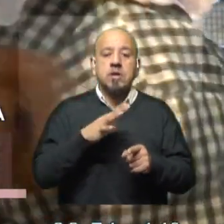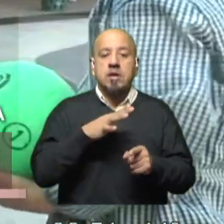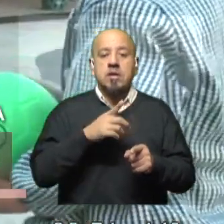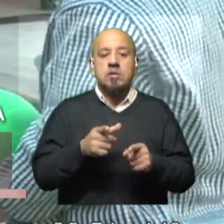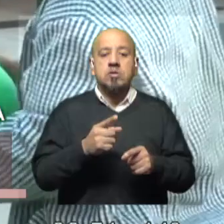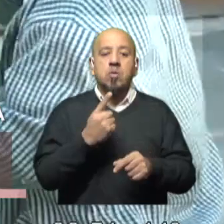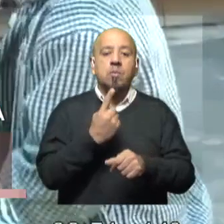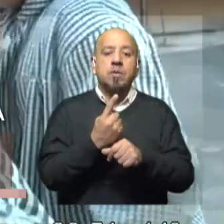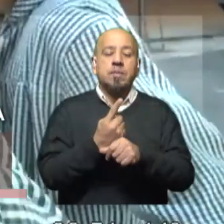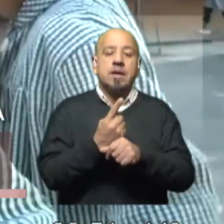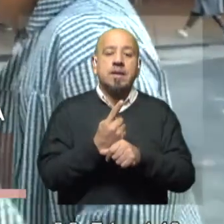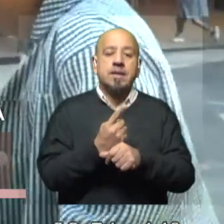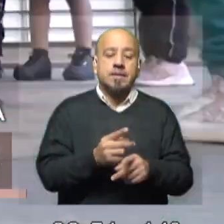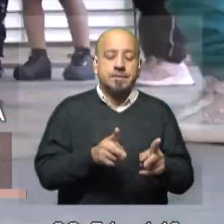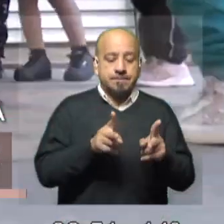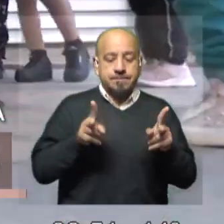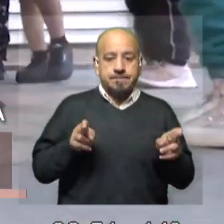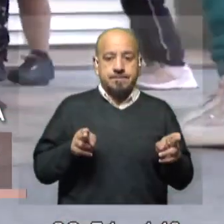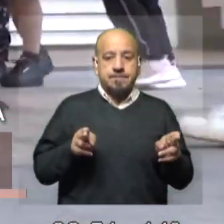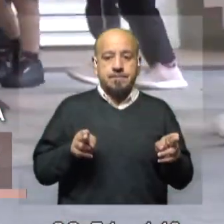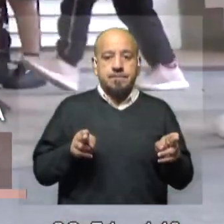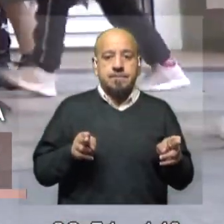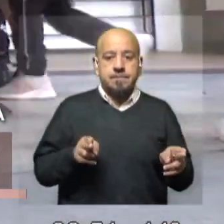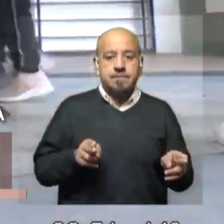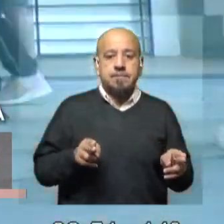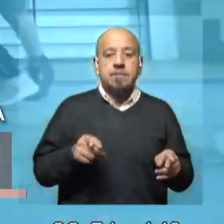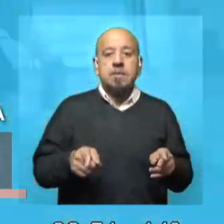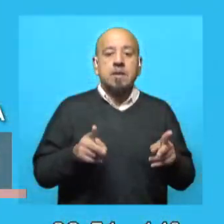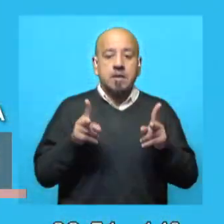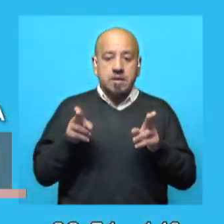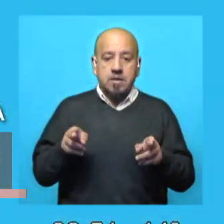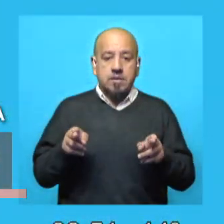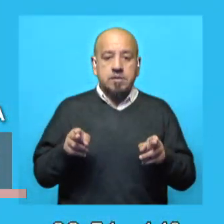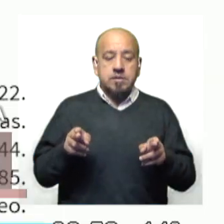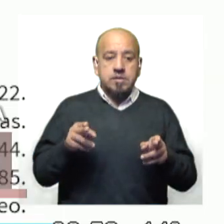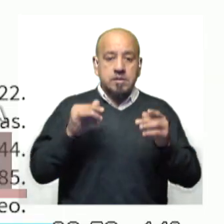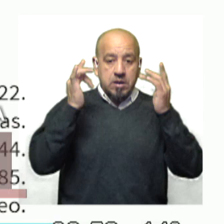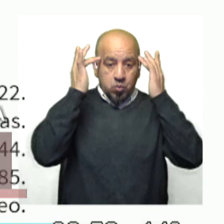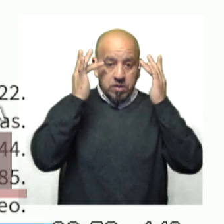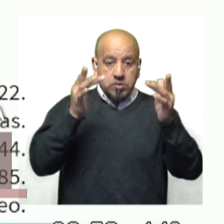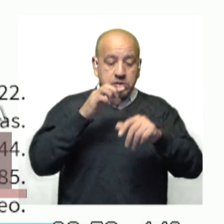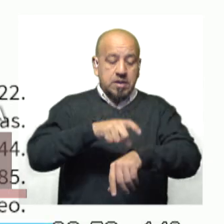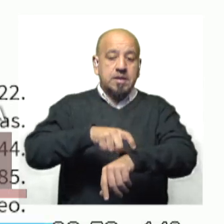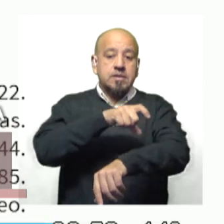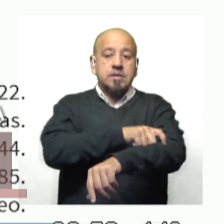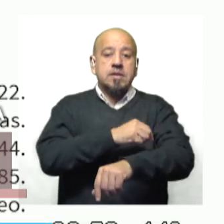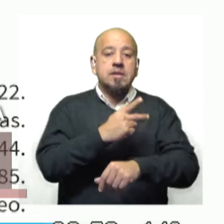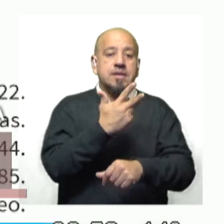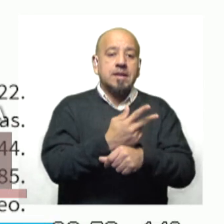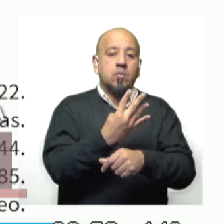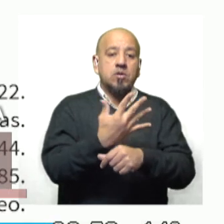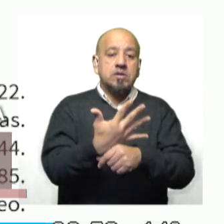primer ciclo que corresponde a tramos, y un tramo es educación inicial, que es 3, 4 y